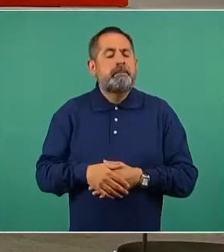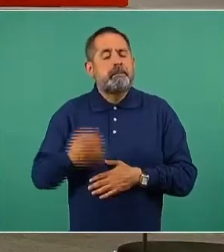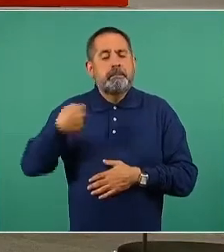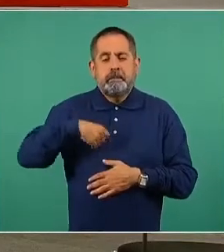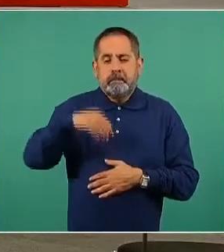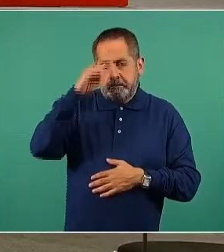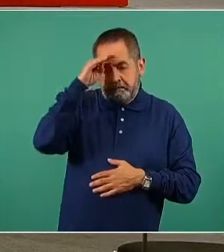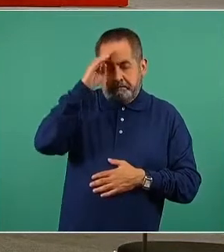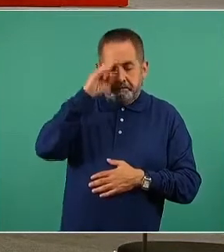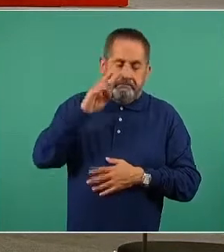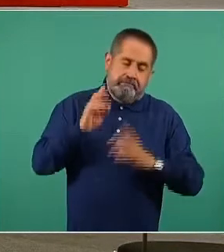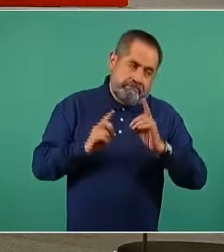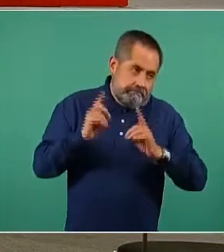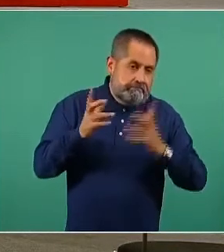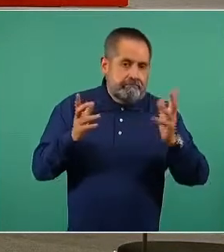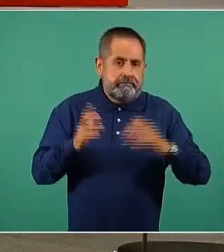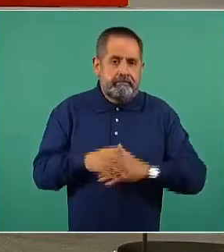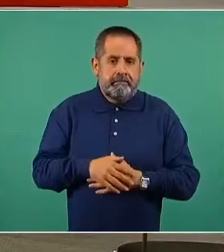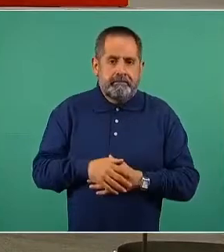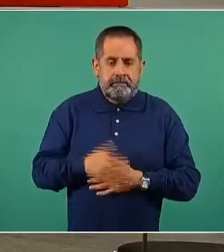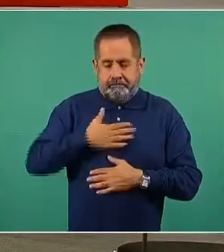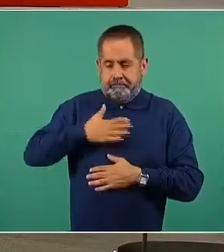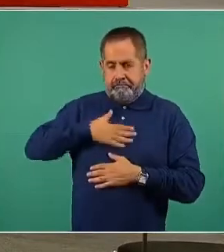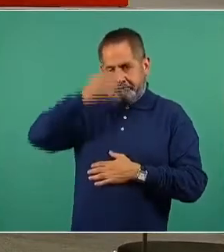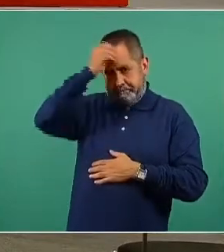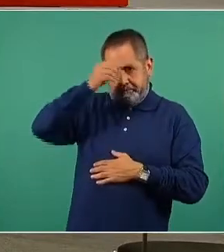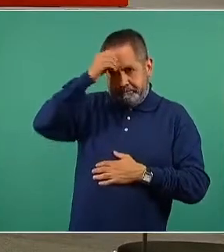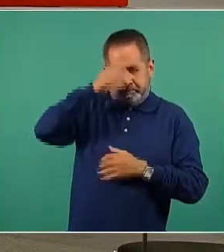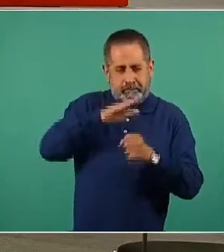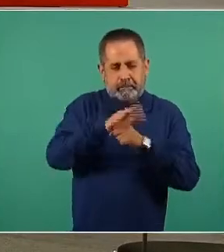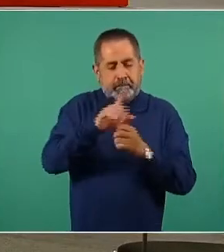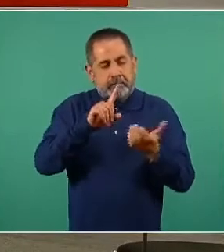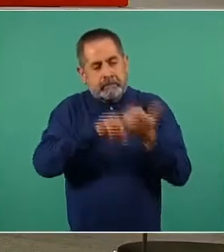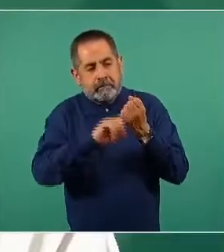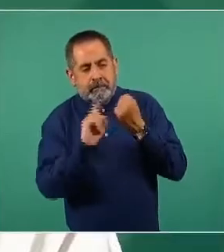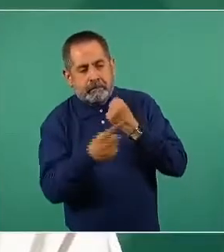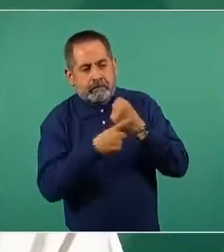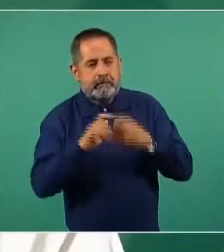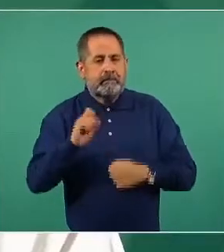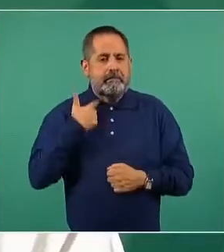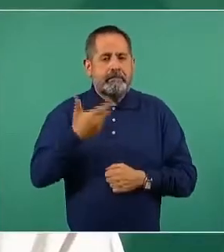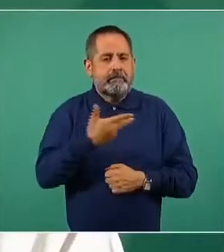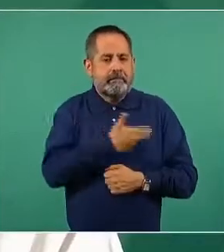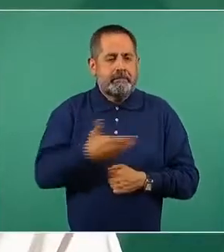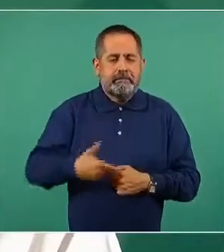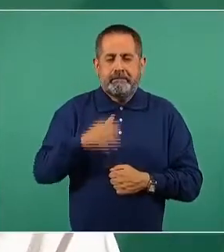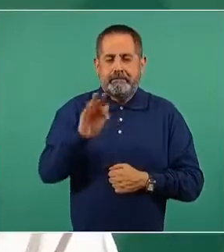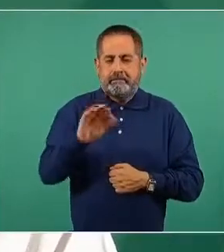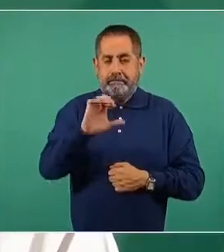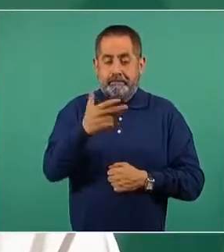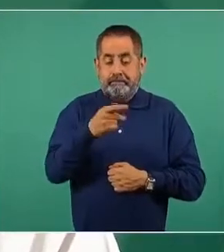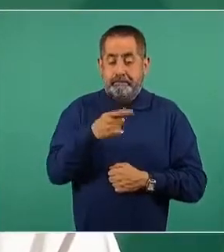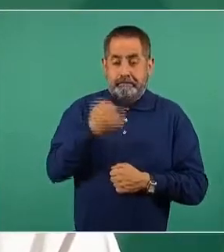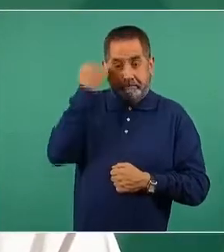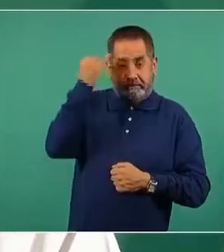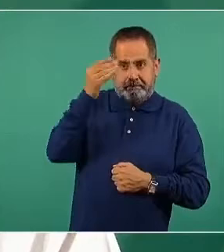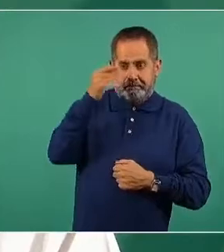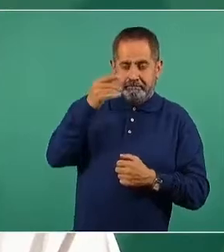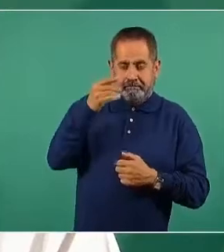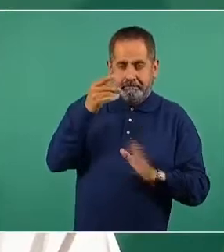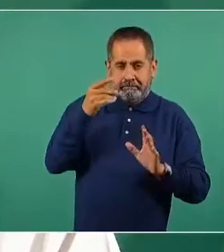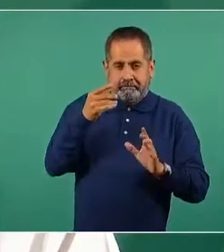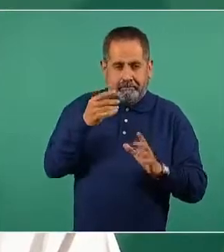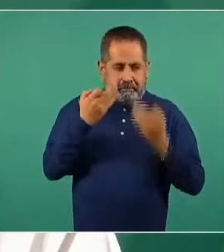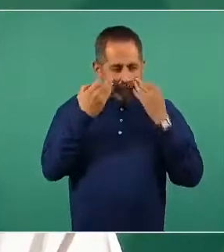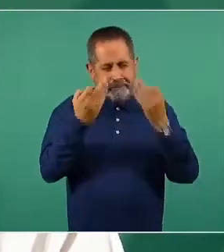sospechamos, bueno, me reservo mi opinión respecto a cuál puede ser la intención del expresidente Felipe Calderón, quizá es un